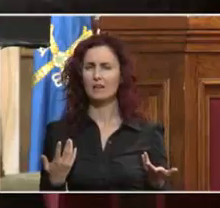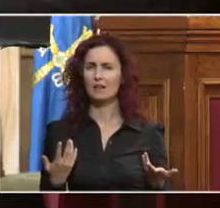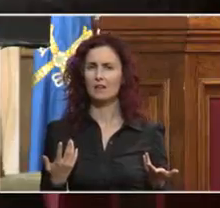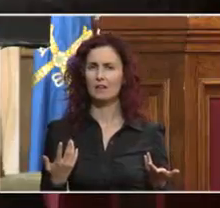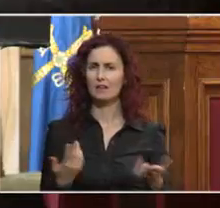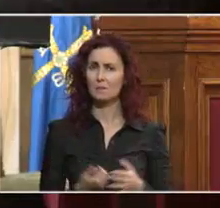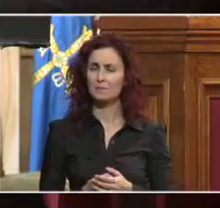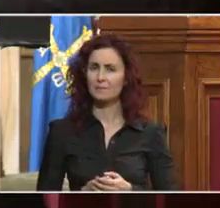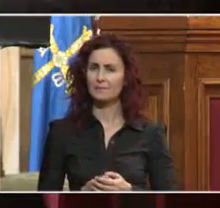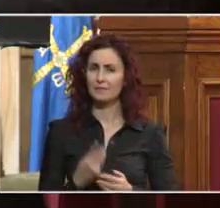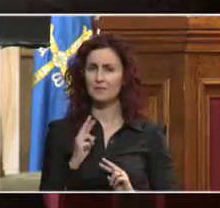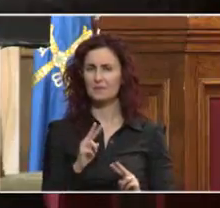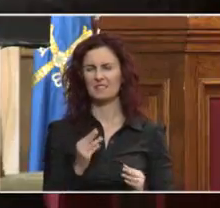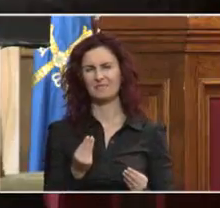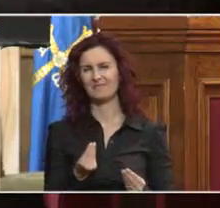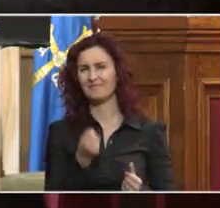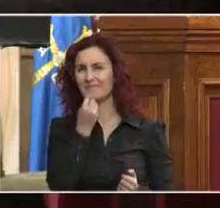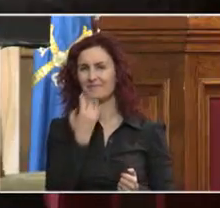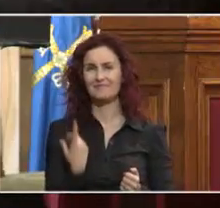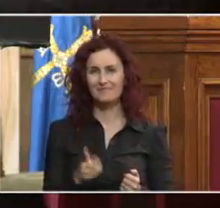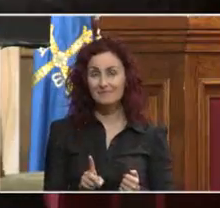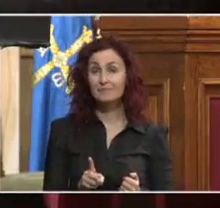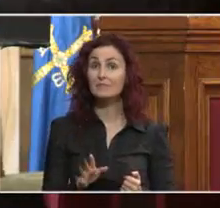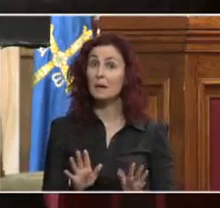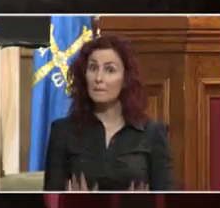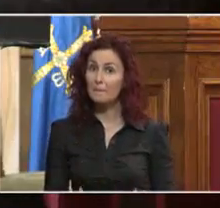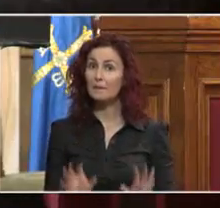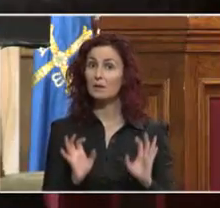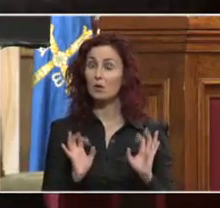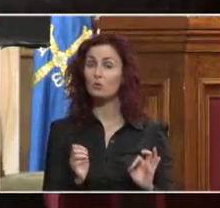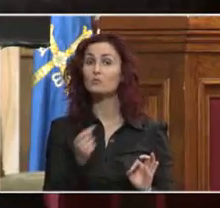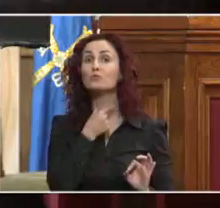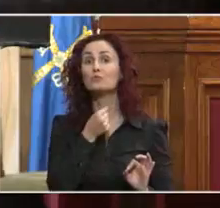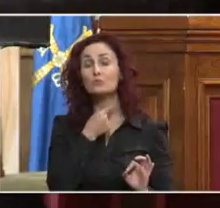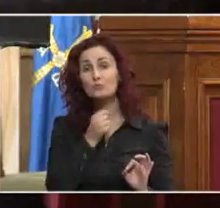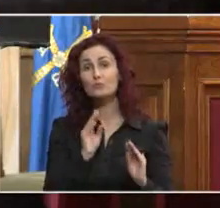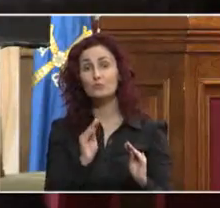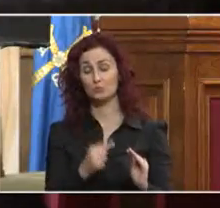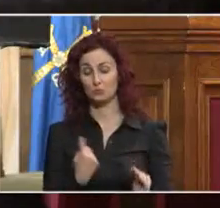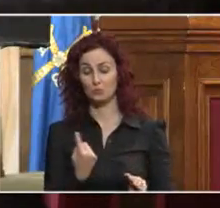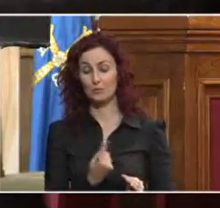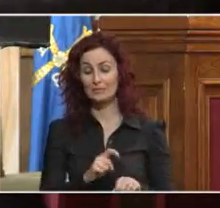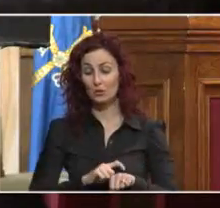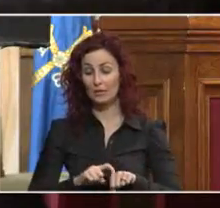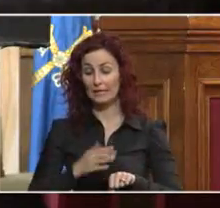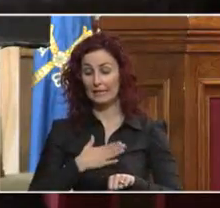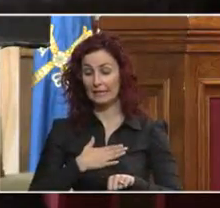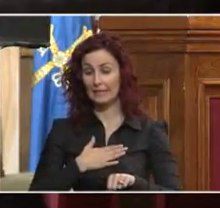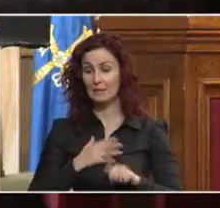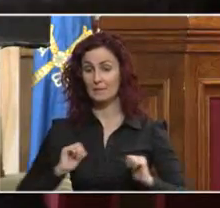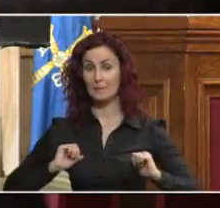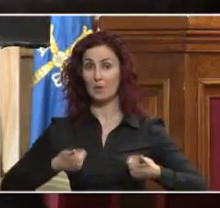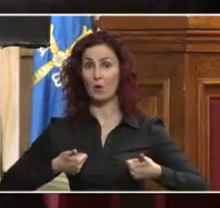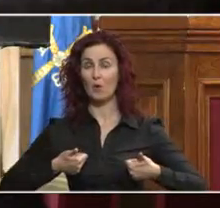eso está mal visto. Pero el tipo de humor creo que nuestro... empezó